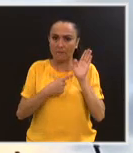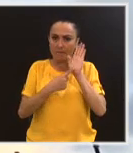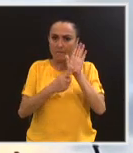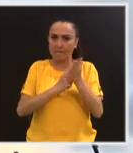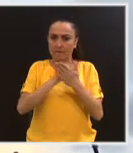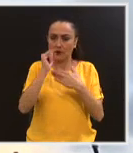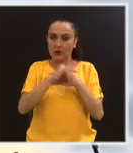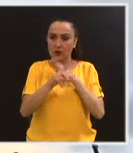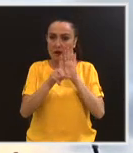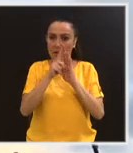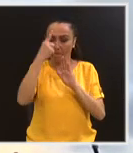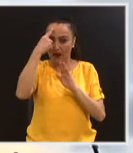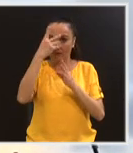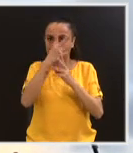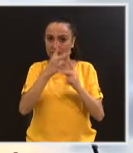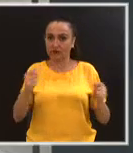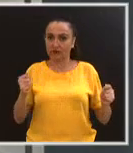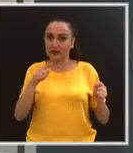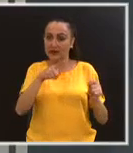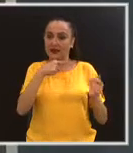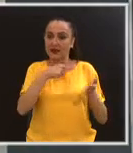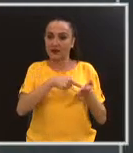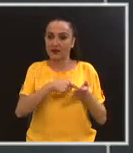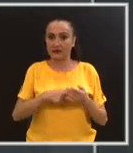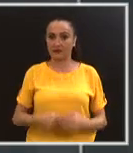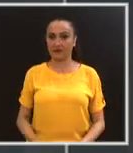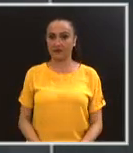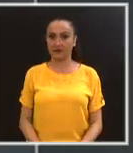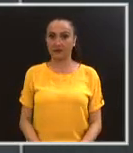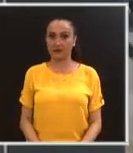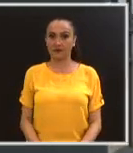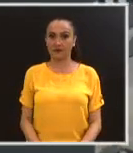un proyecto de ley para condonar estas